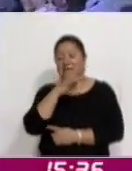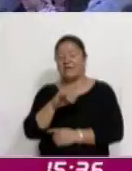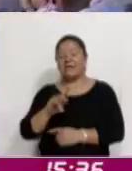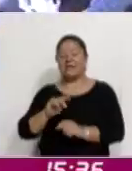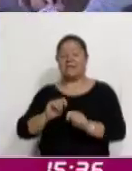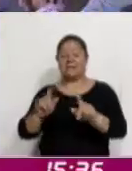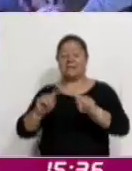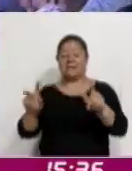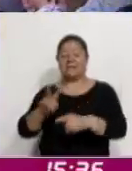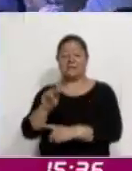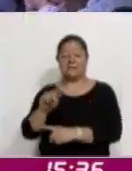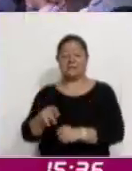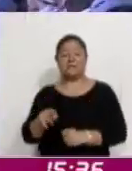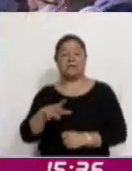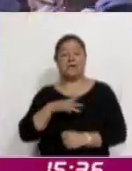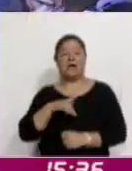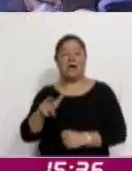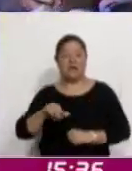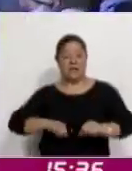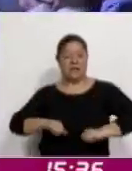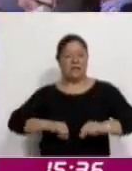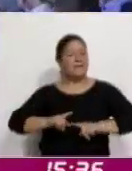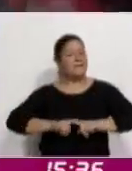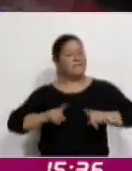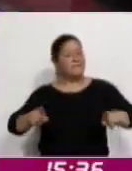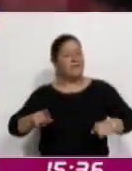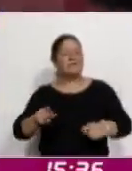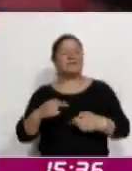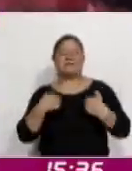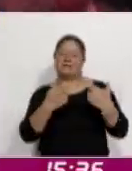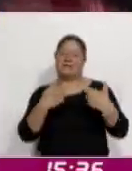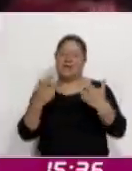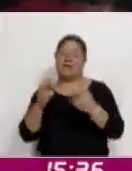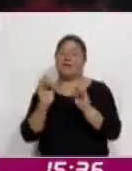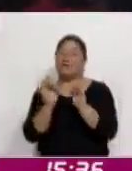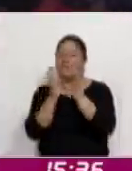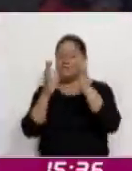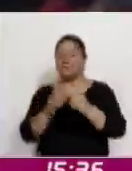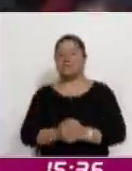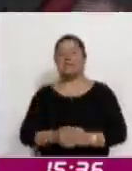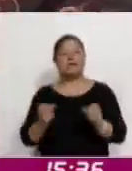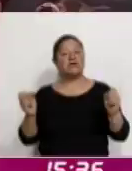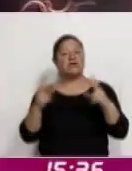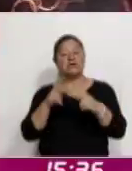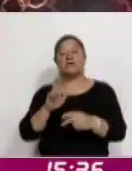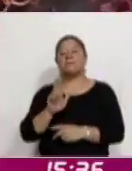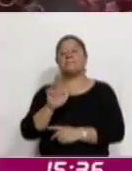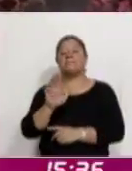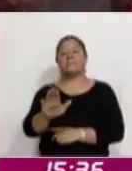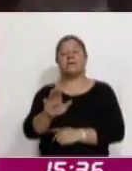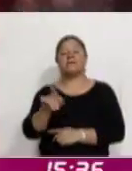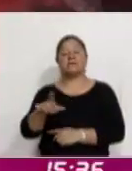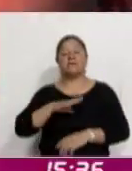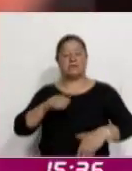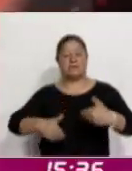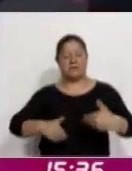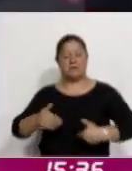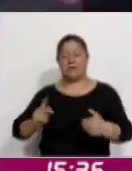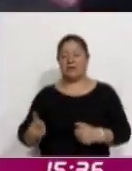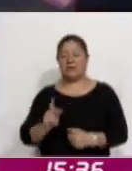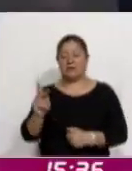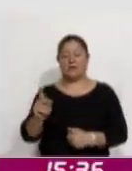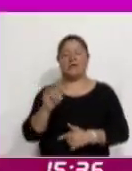Tlaxcala, donde habrá diversas dinámicas, regalos y sorpresas. Lo esperamos este miércoles en el Teatro del Pueblo del Recinto